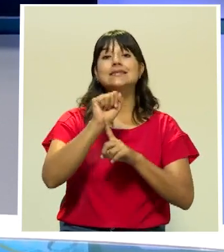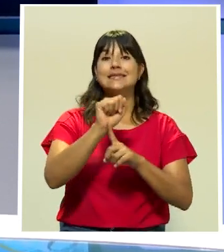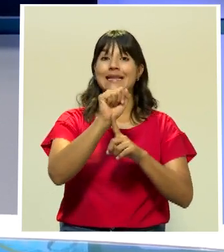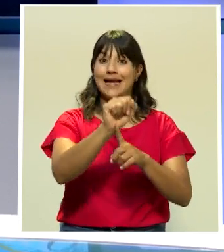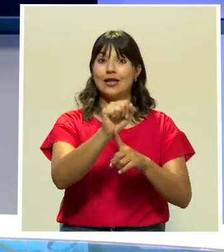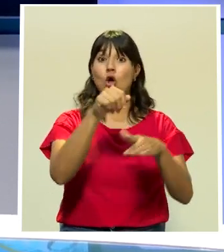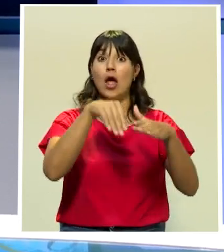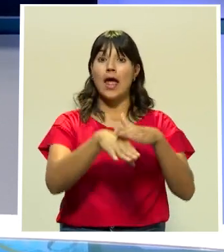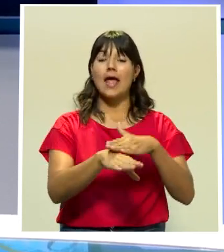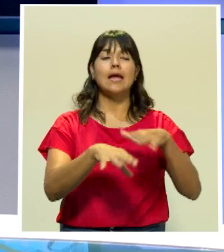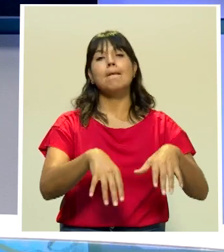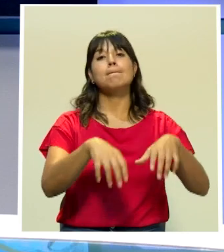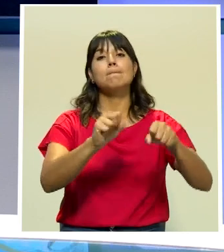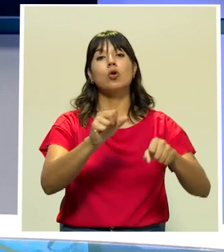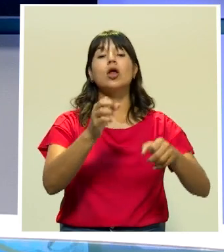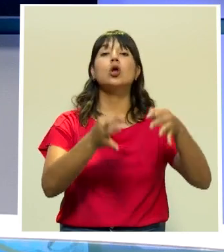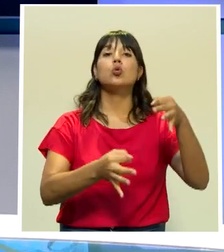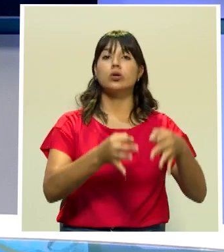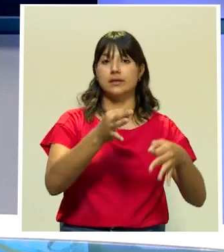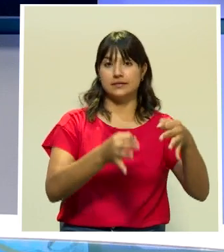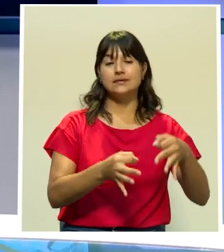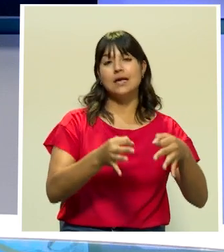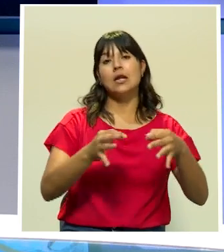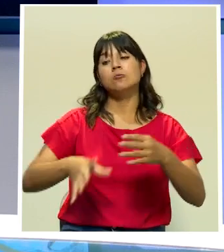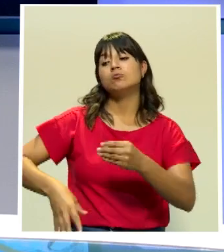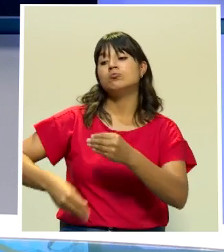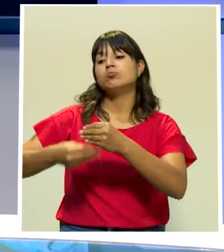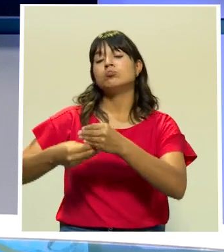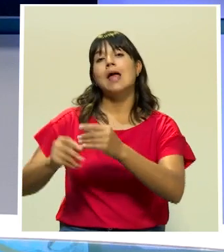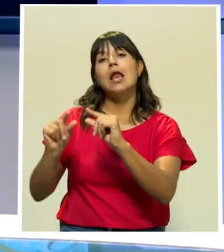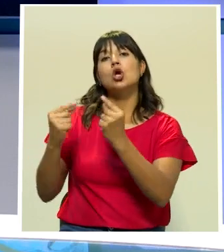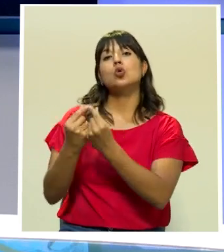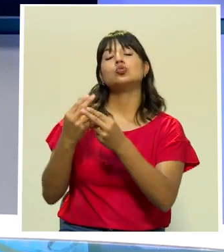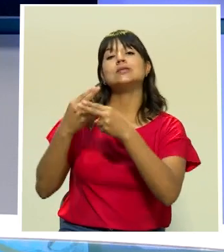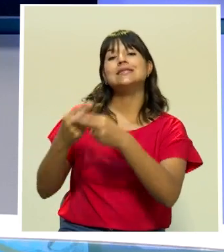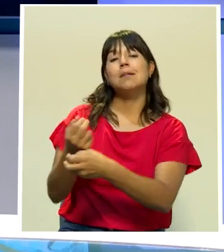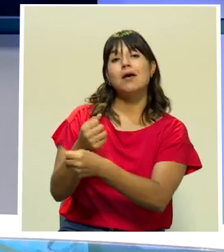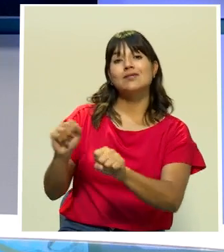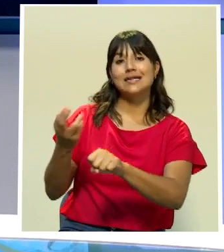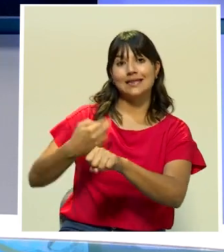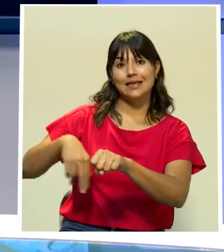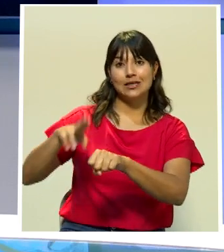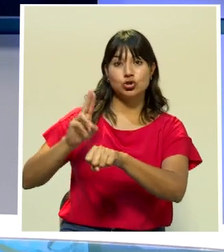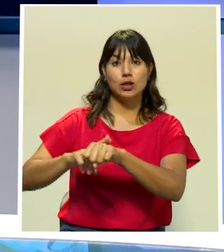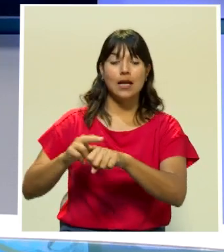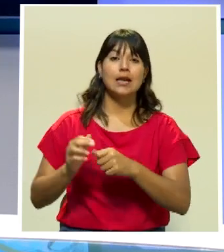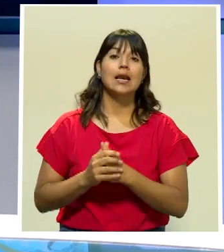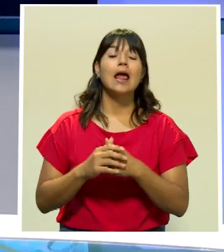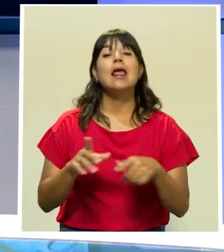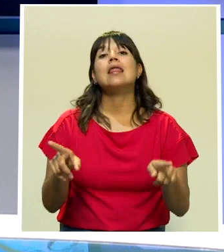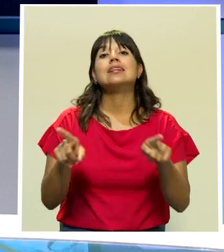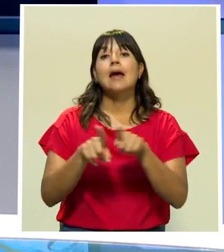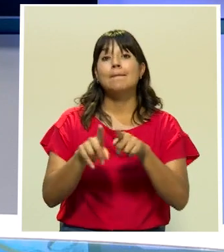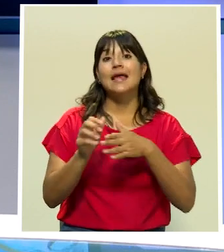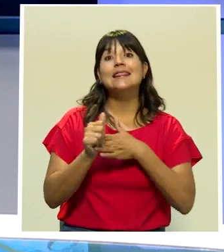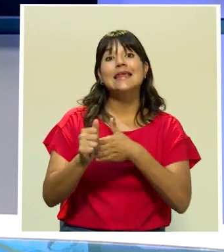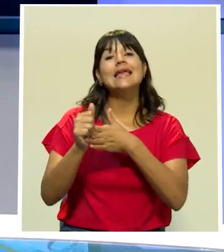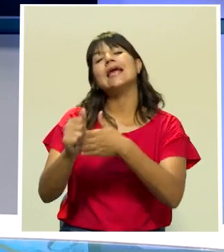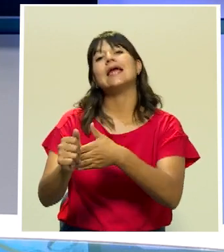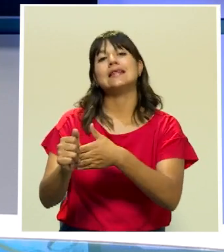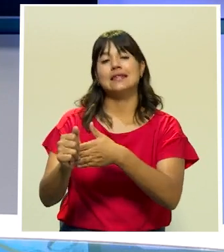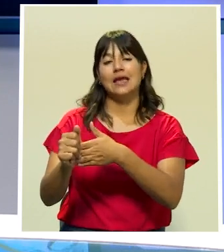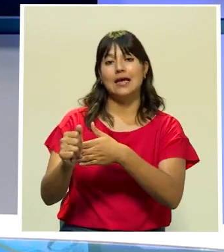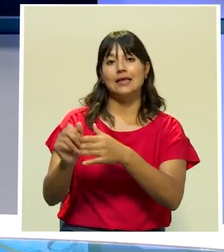Poder Judicial le dio su respaldo al movimiento Rescate Nacional. Por otra parte, el dirigente de Rescate Nacional, Celimo